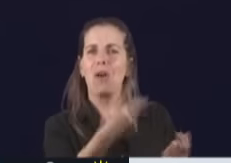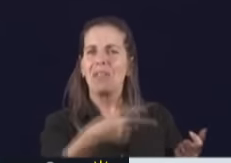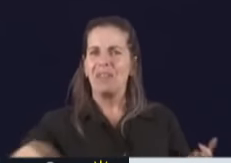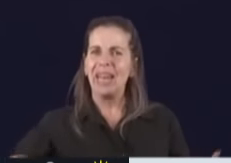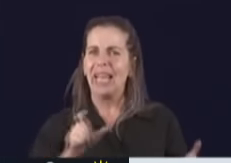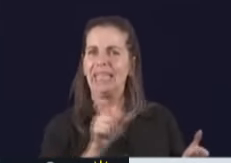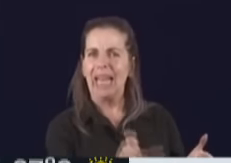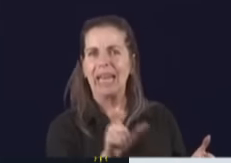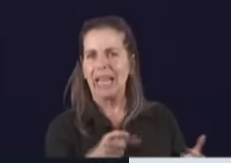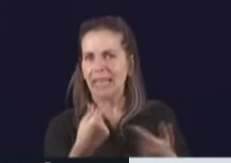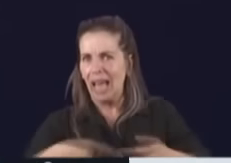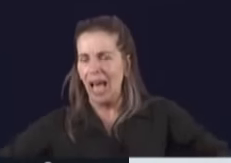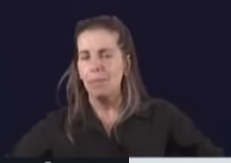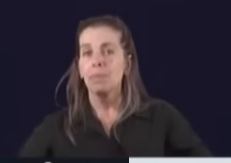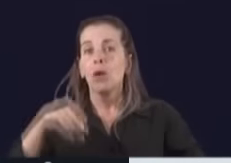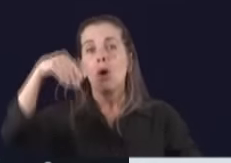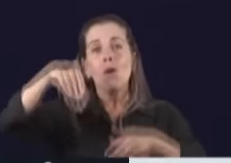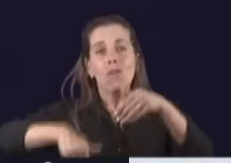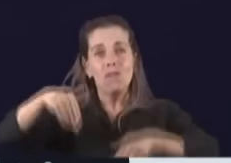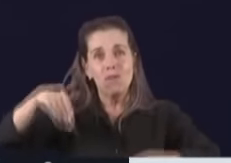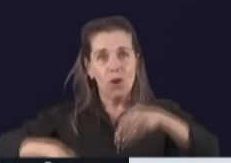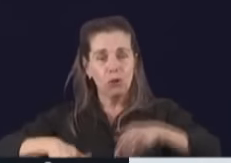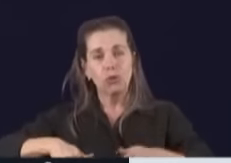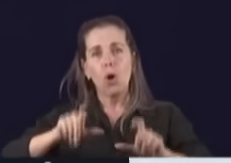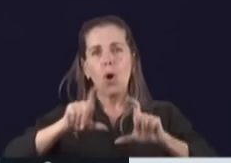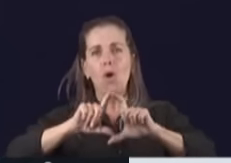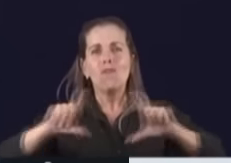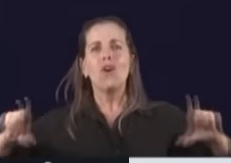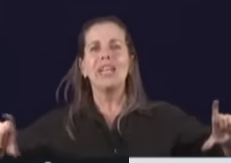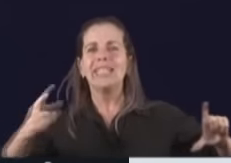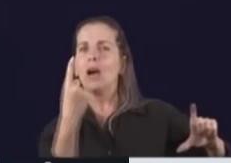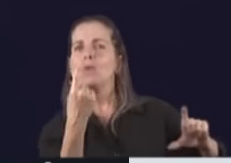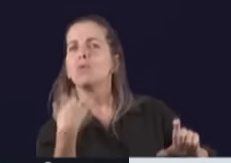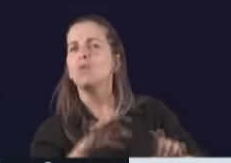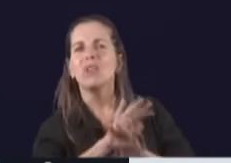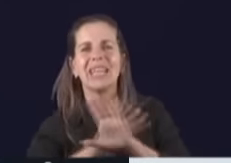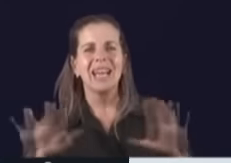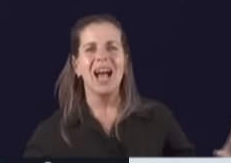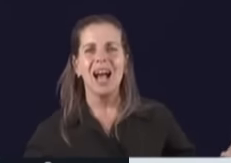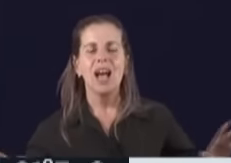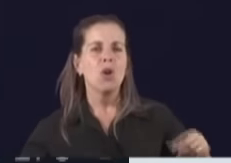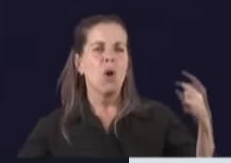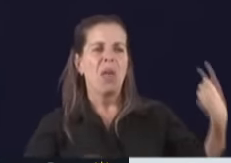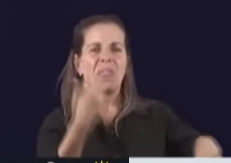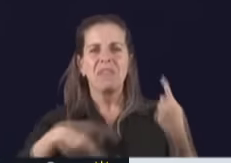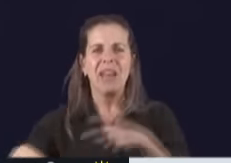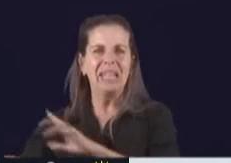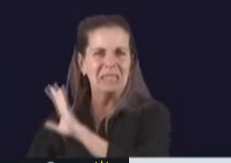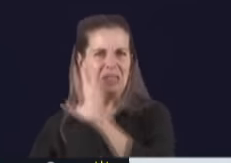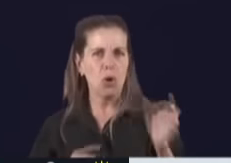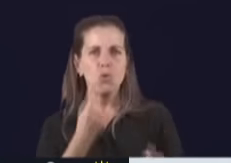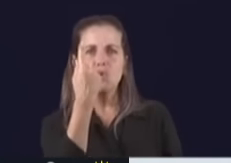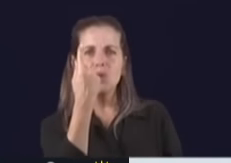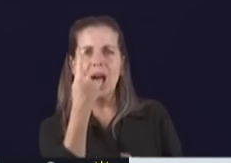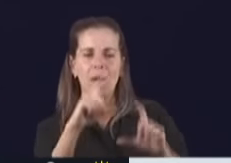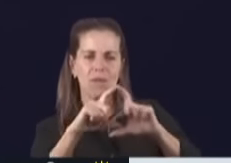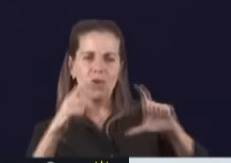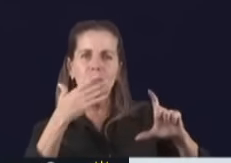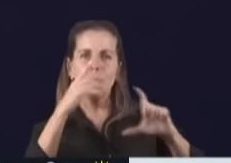única a nivel nacional en las últimas elecciones del 26 de octubre y los resultados fueron más